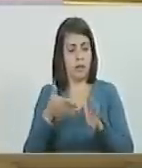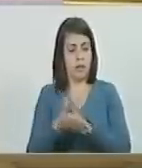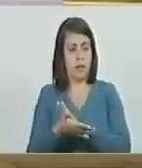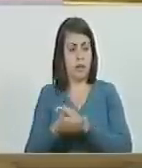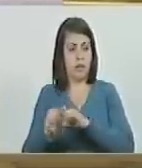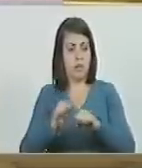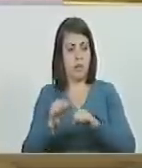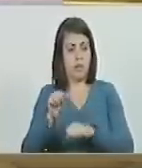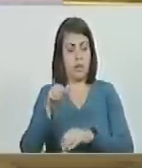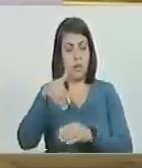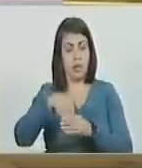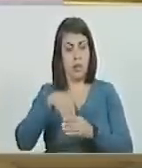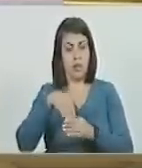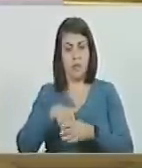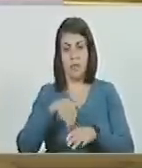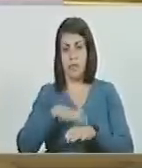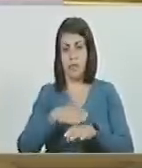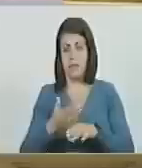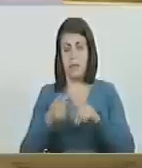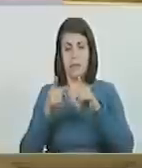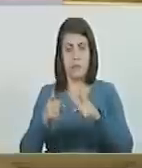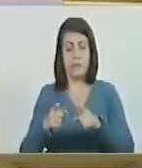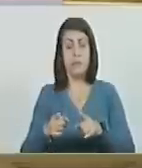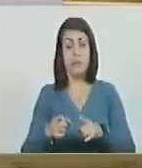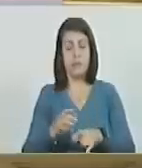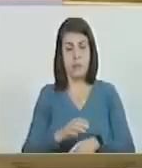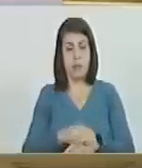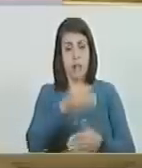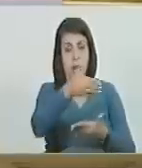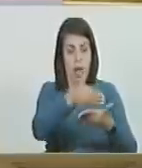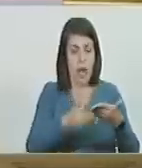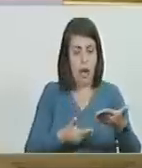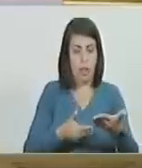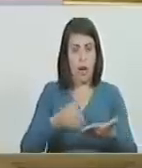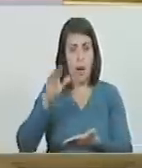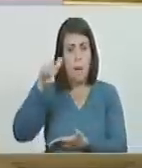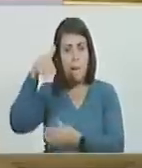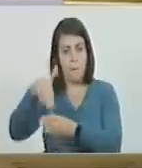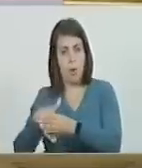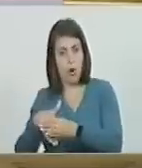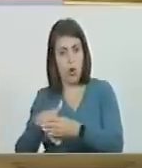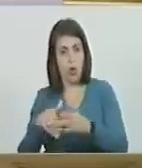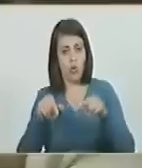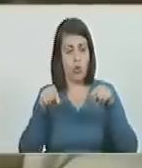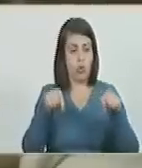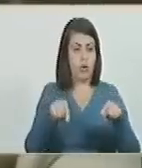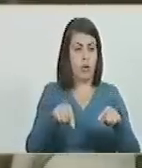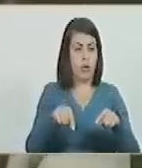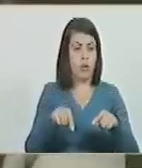electorales estaban marcados por el acta matavoto, por las muertas y muertos que